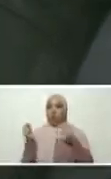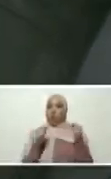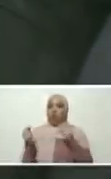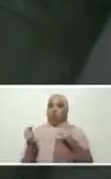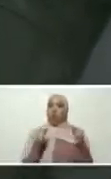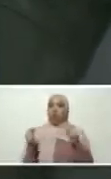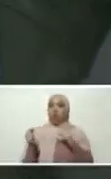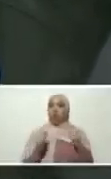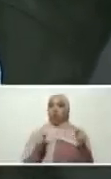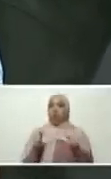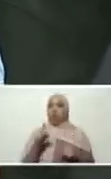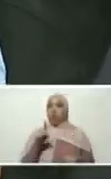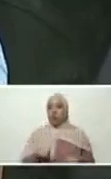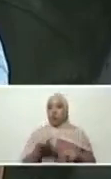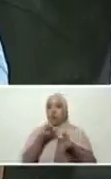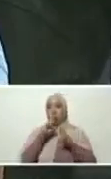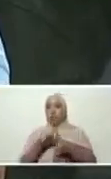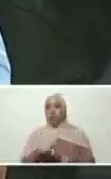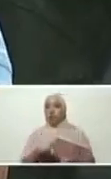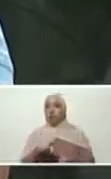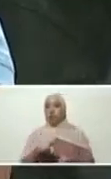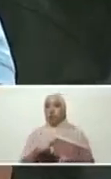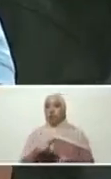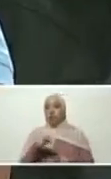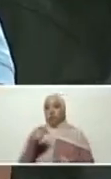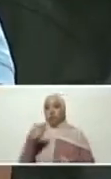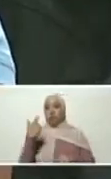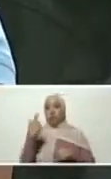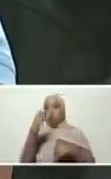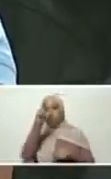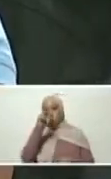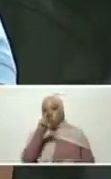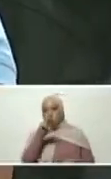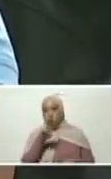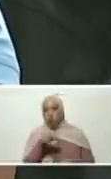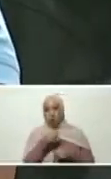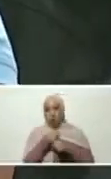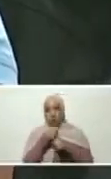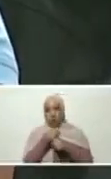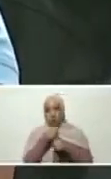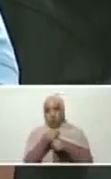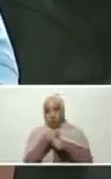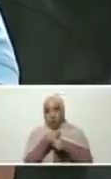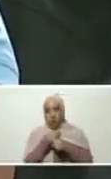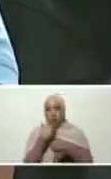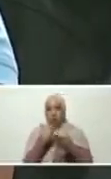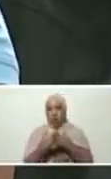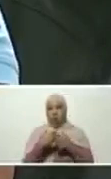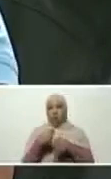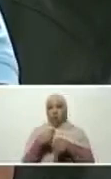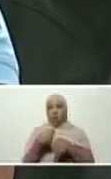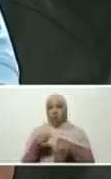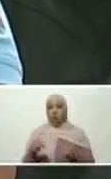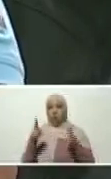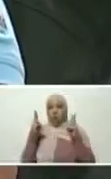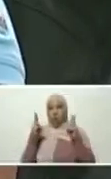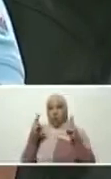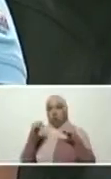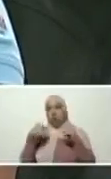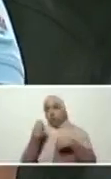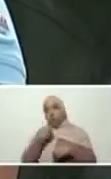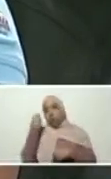bueno, somos también el resultado de lo cotidiano, pues, realmente agradecidos por la oportunidad. Creemos